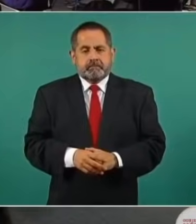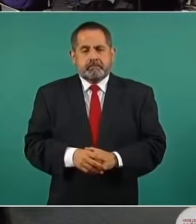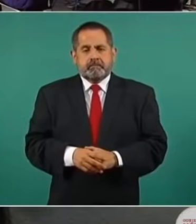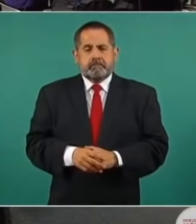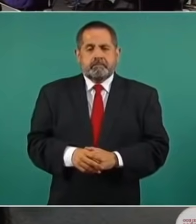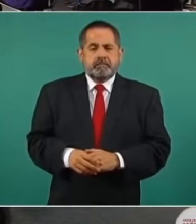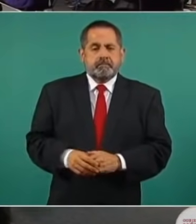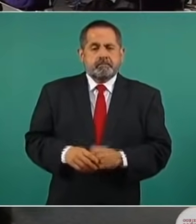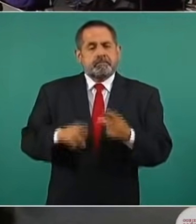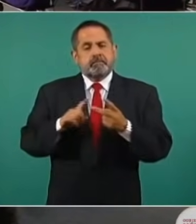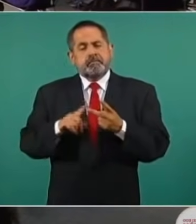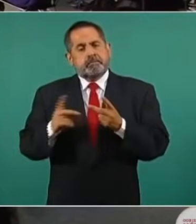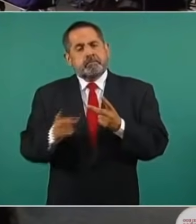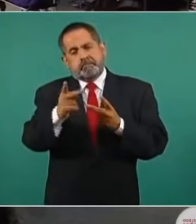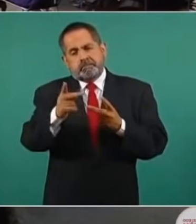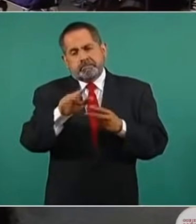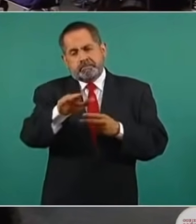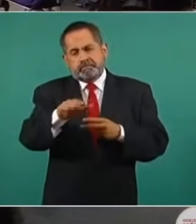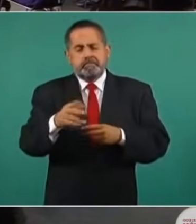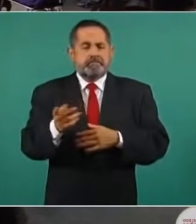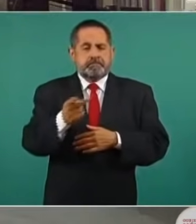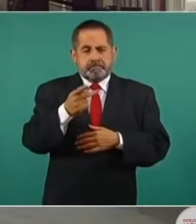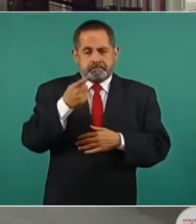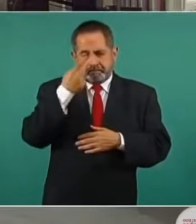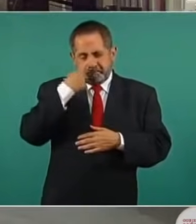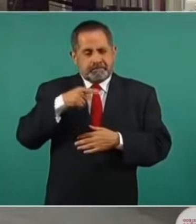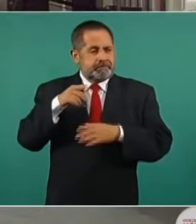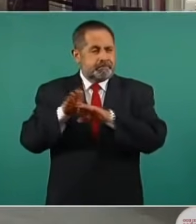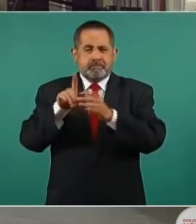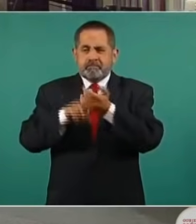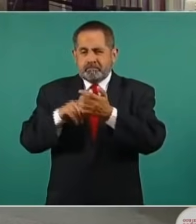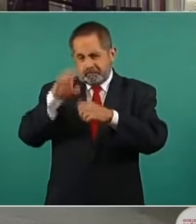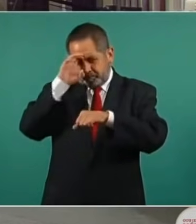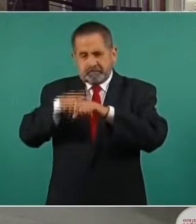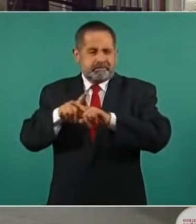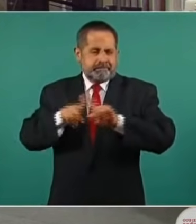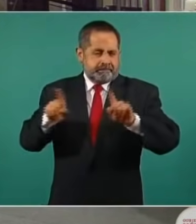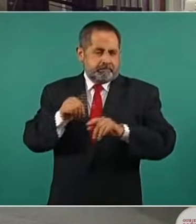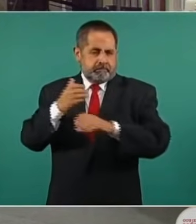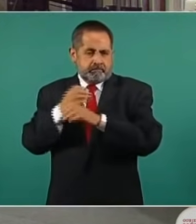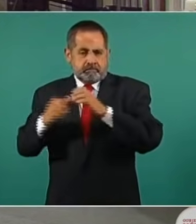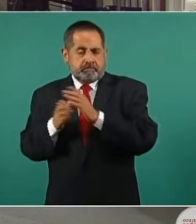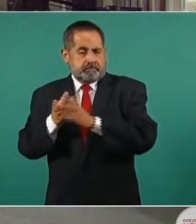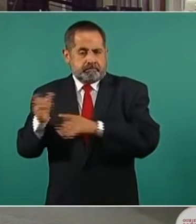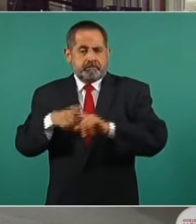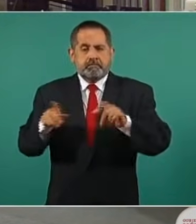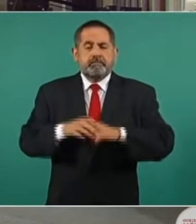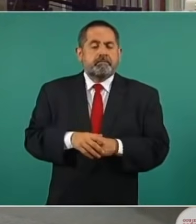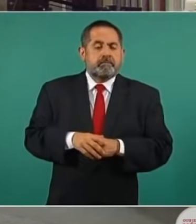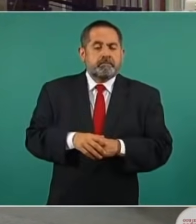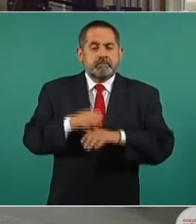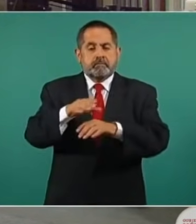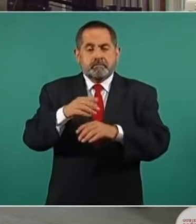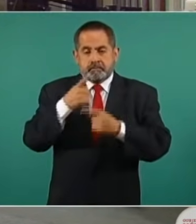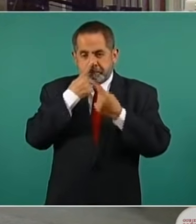siguiente pregunta tiene que ver también con esta batalla cultural, pero en otro terreno, que es el de la consulta